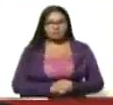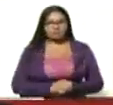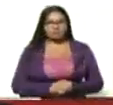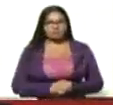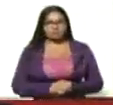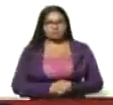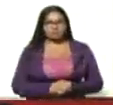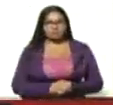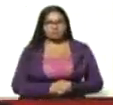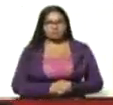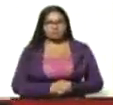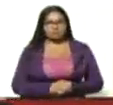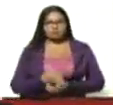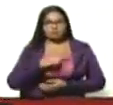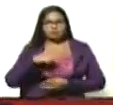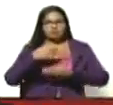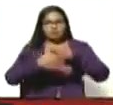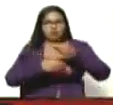hace